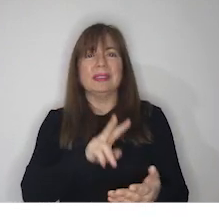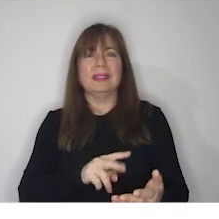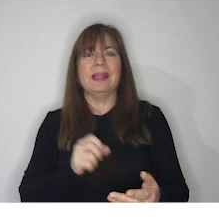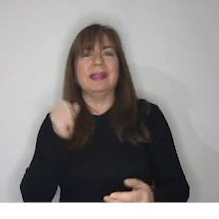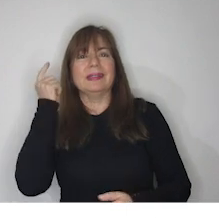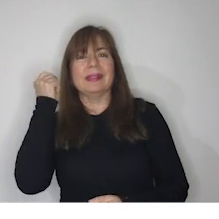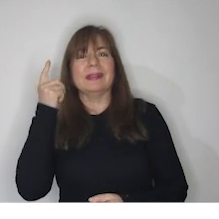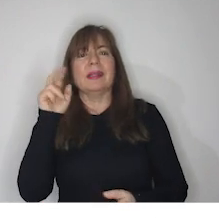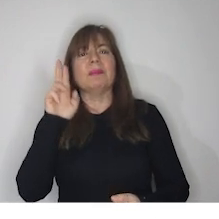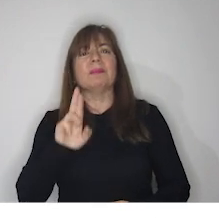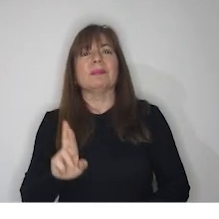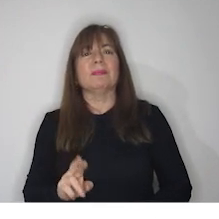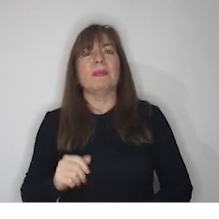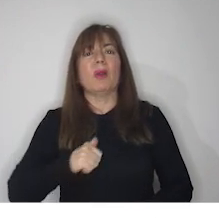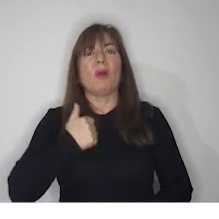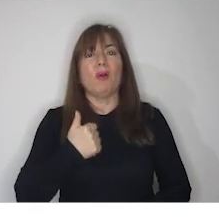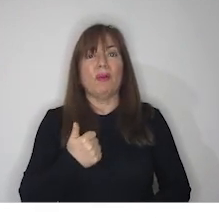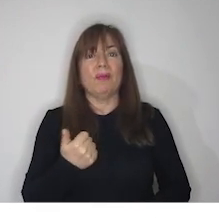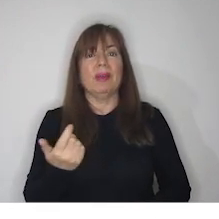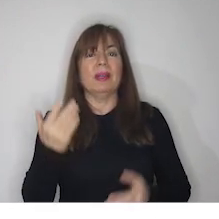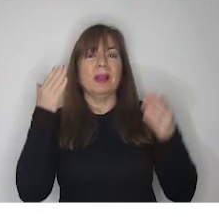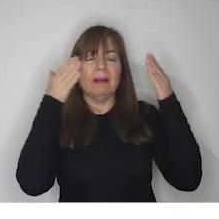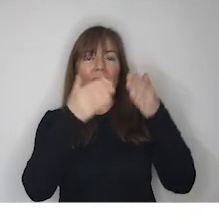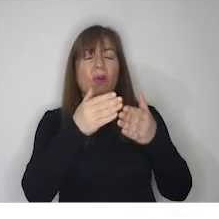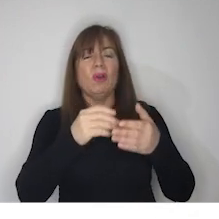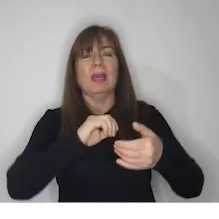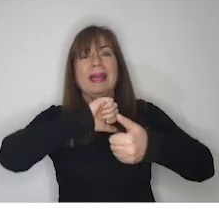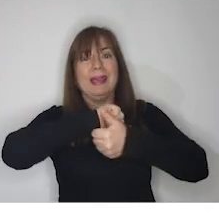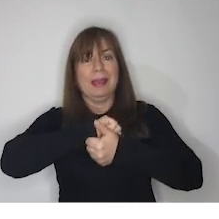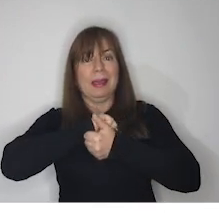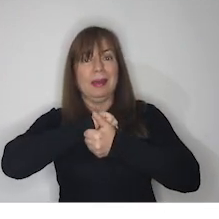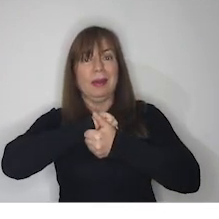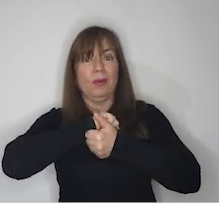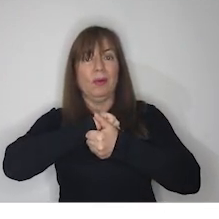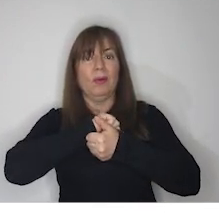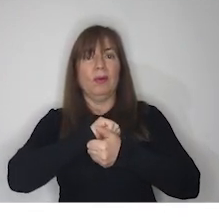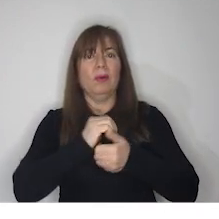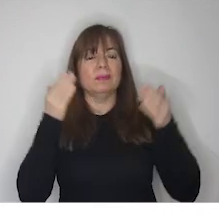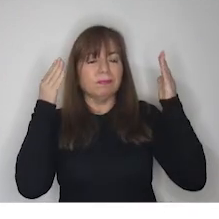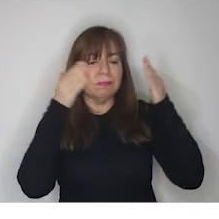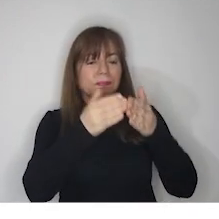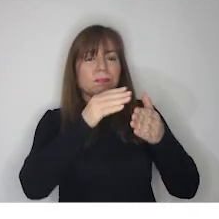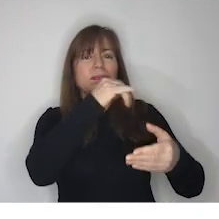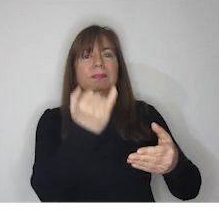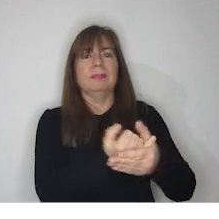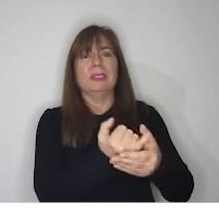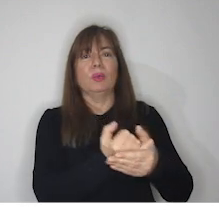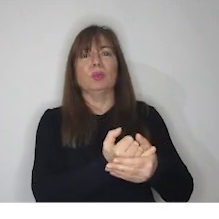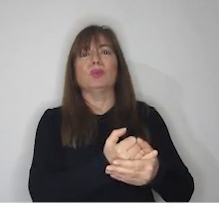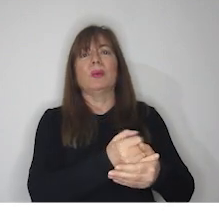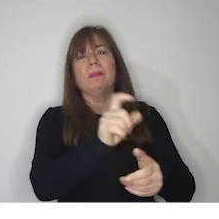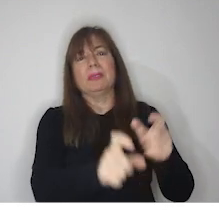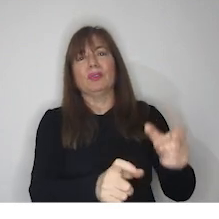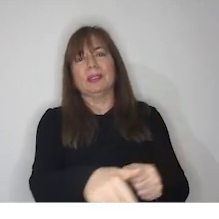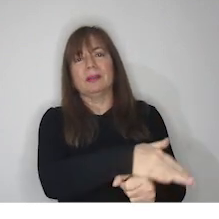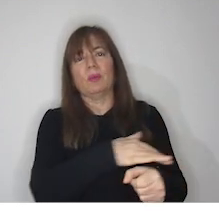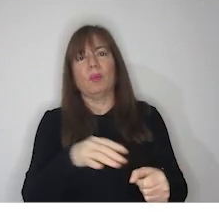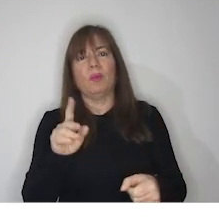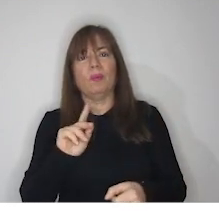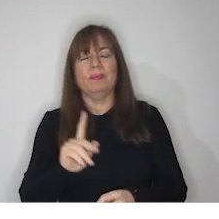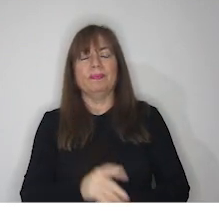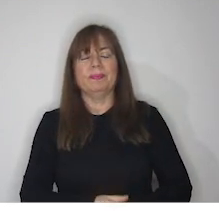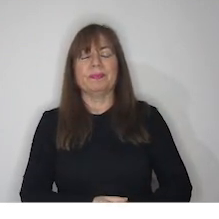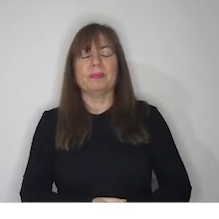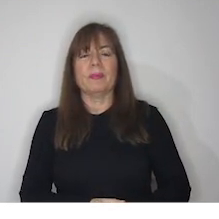con enfoque de género incluyendo la perspectiva de las personas en situación de discapacidad. La menstruación no se presenta en todas